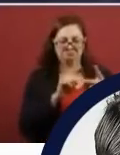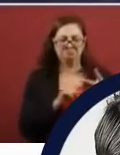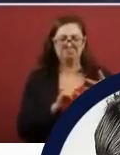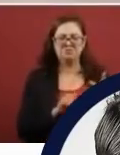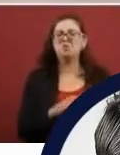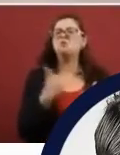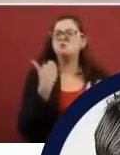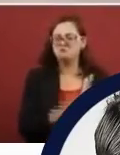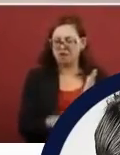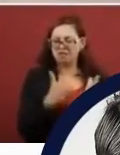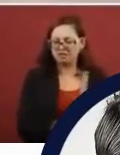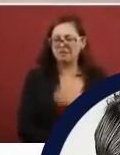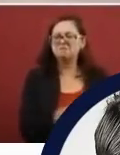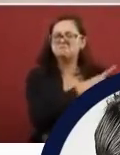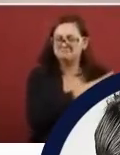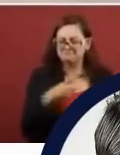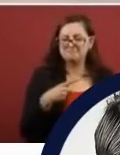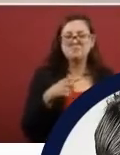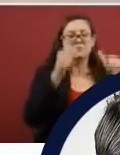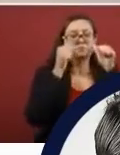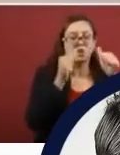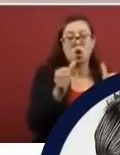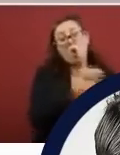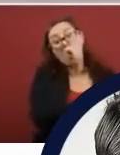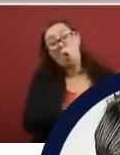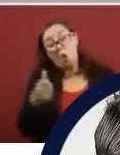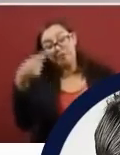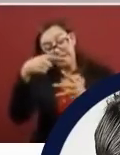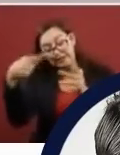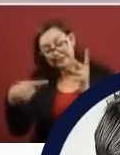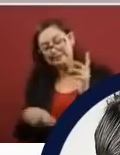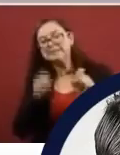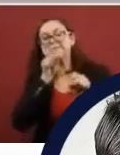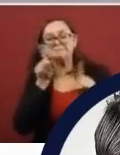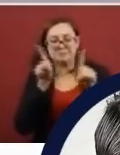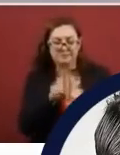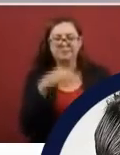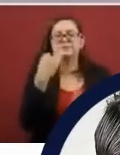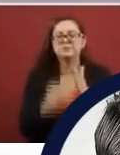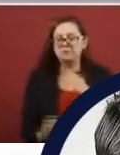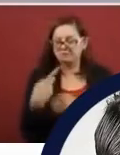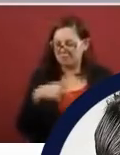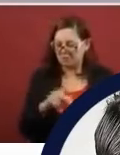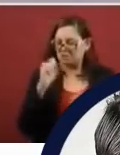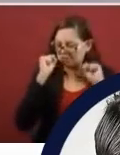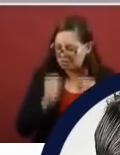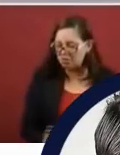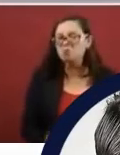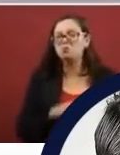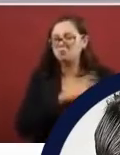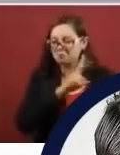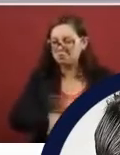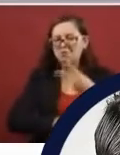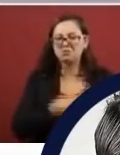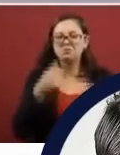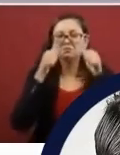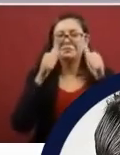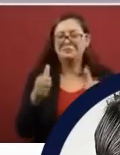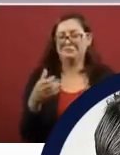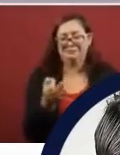población dice que se sentiría decepcionada con el presidente López Obrador si este impulsase una reforma